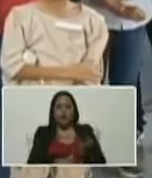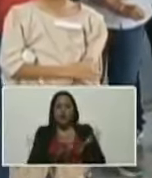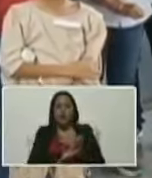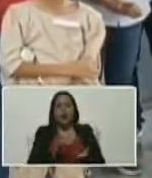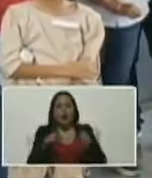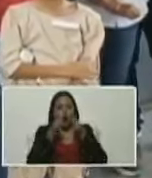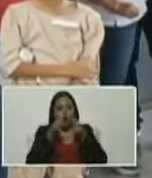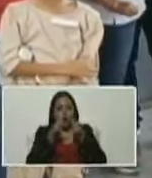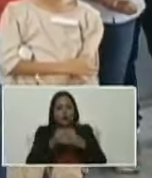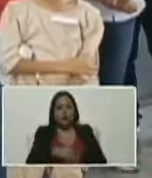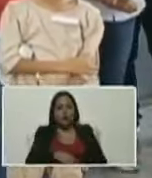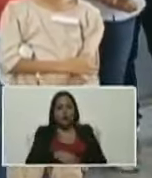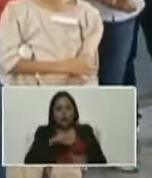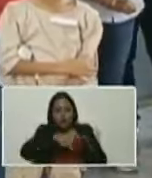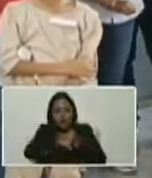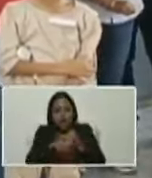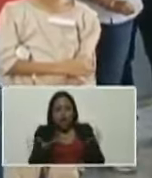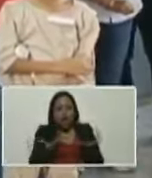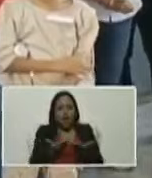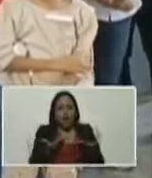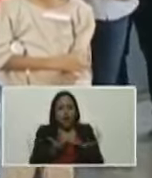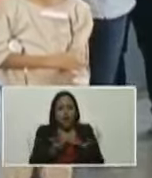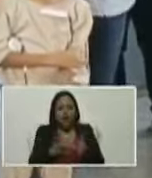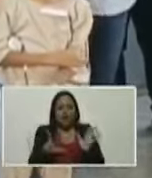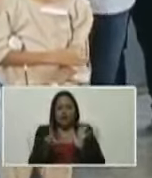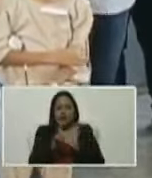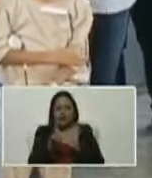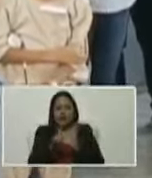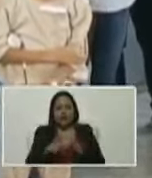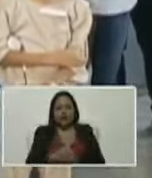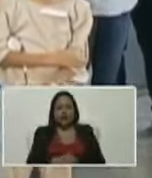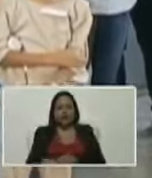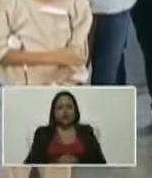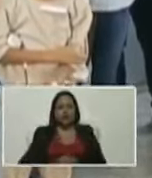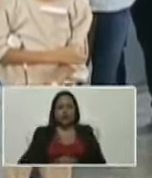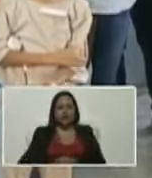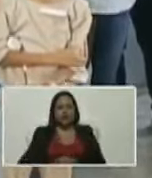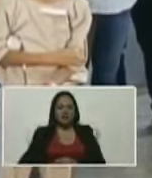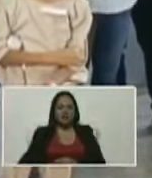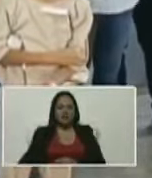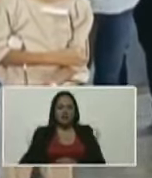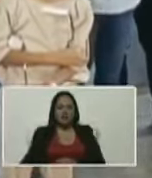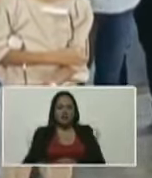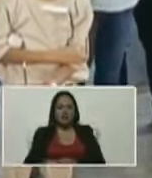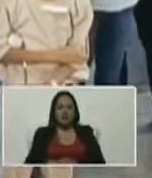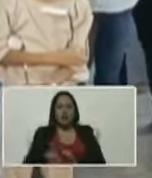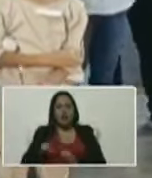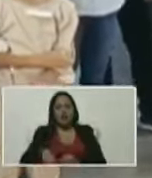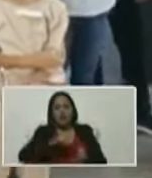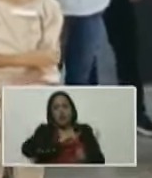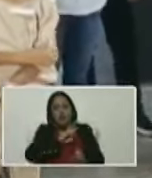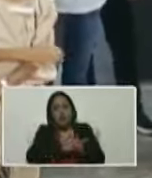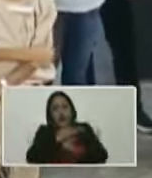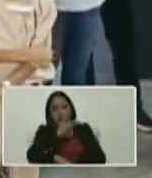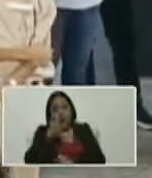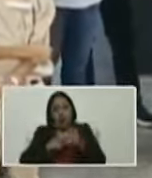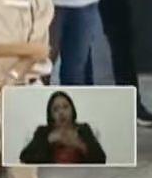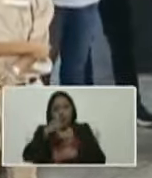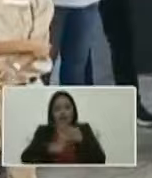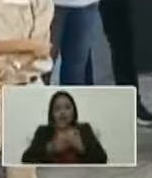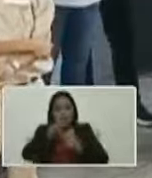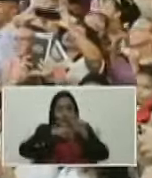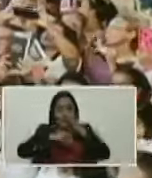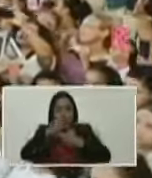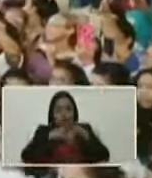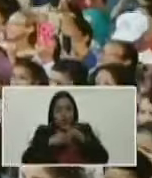comedores en las escuelas, en los liceos, y el fortalecimiento y mejoría del programa de